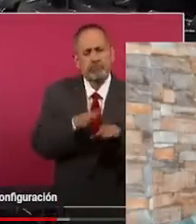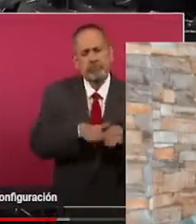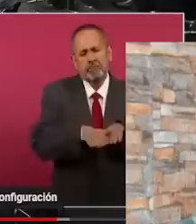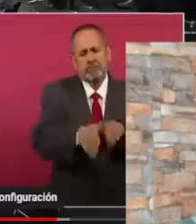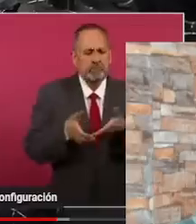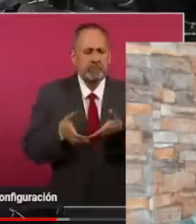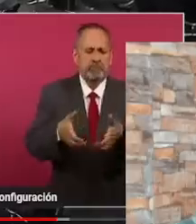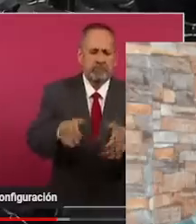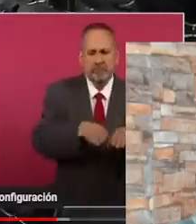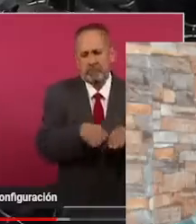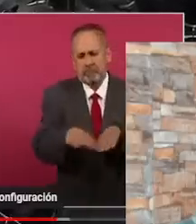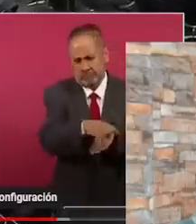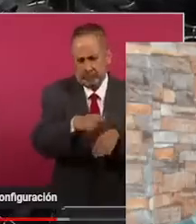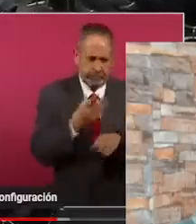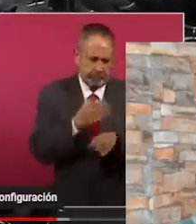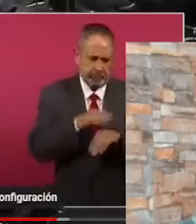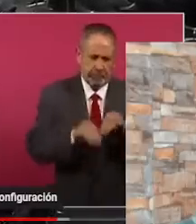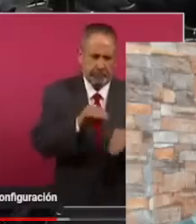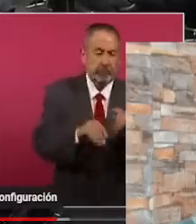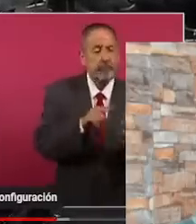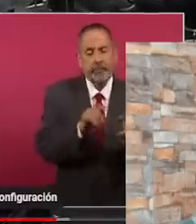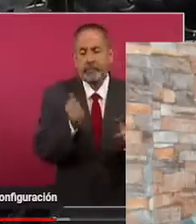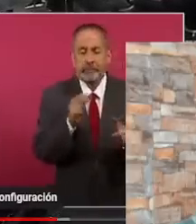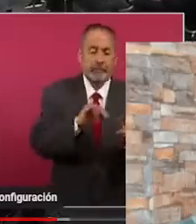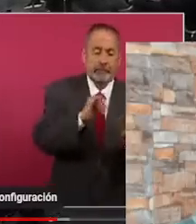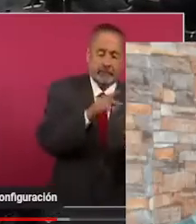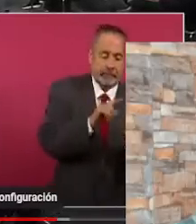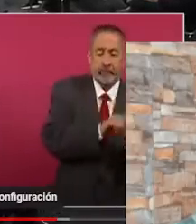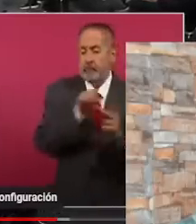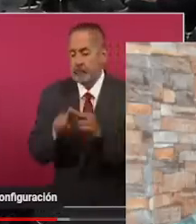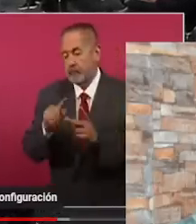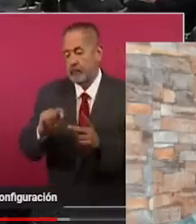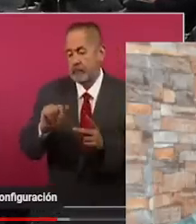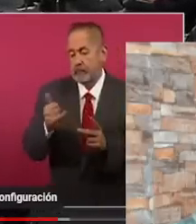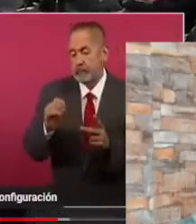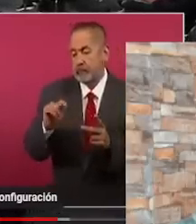de San Ignacio, Sinaloa, a Tayoltita, Durango también.